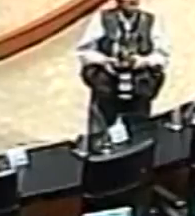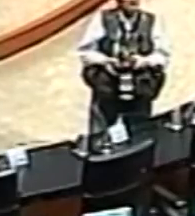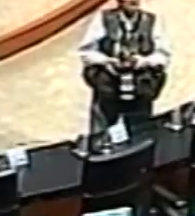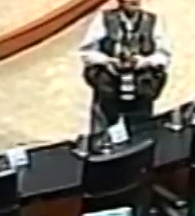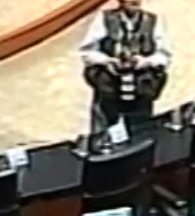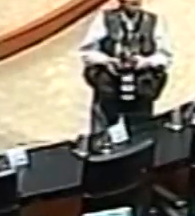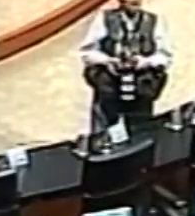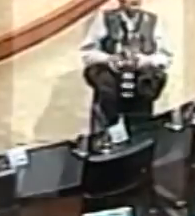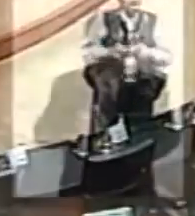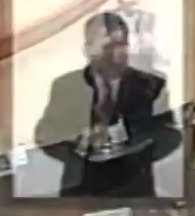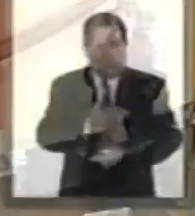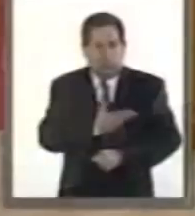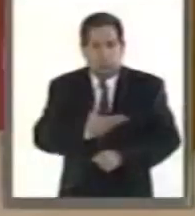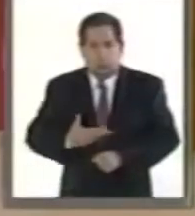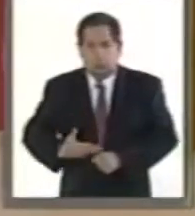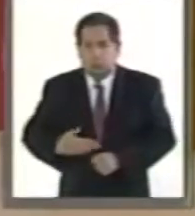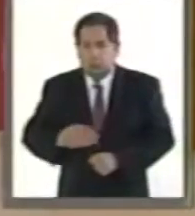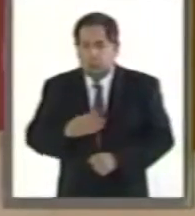Con su venia, presidente,